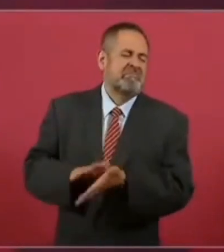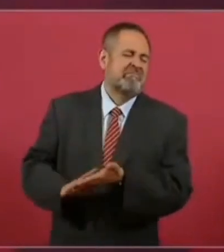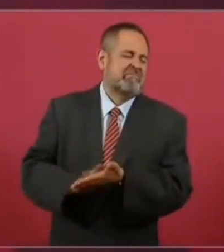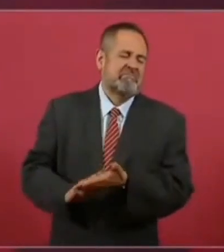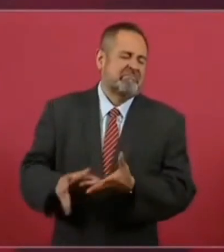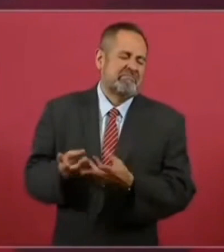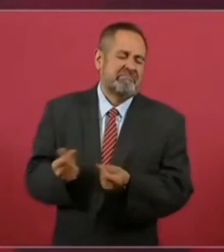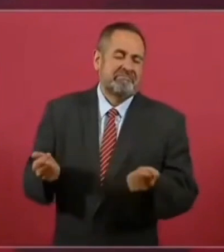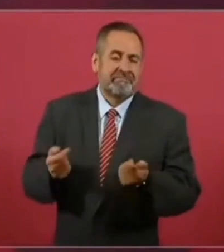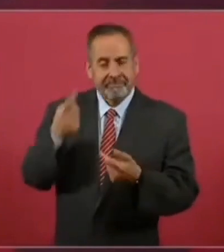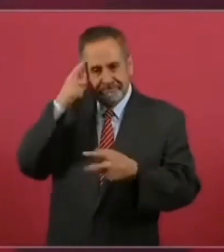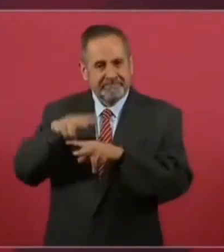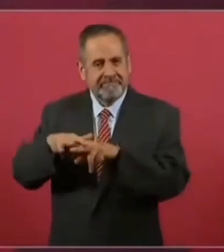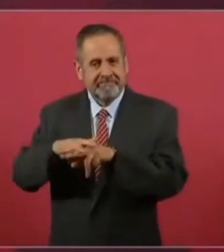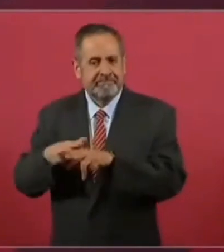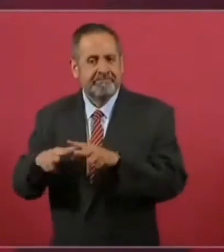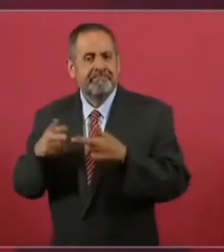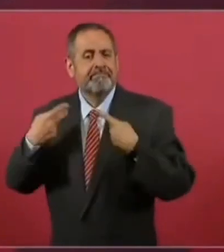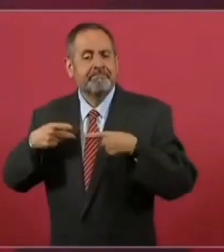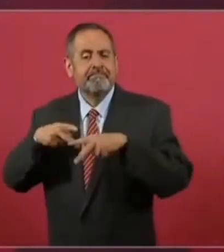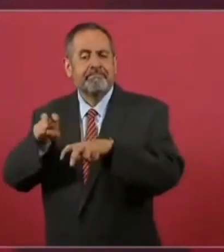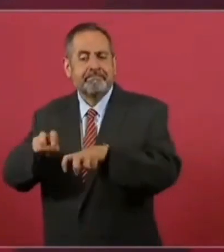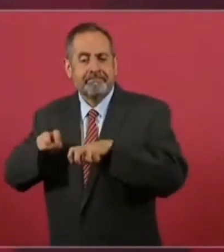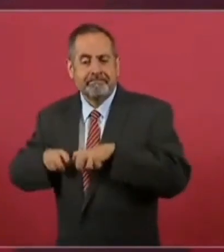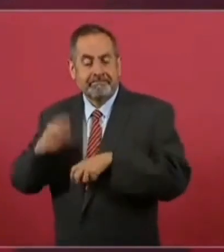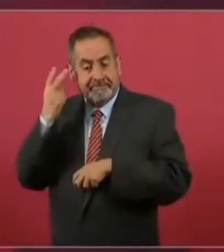de pasajeros. Bueno,